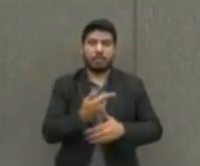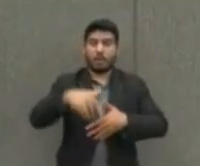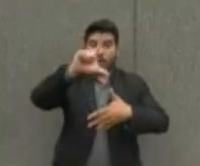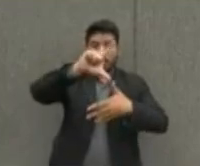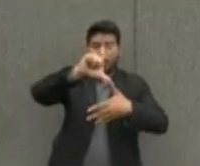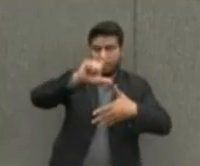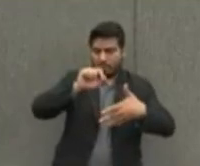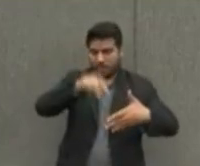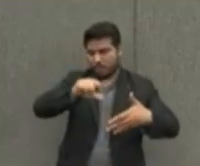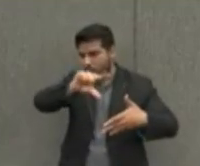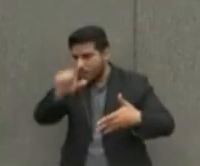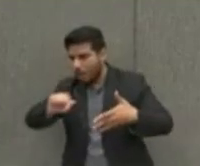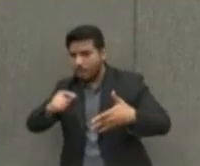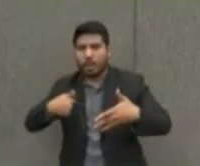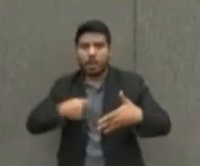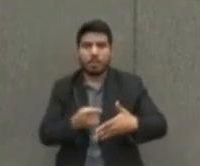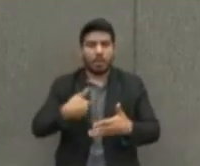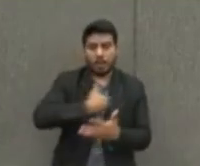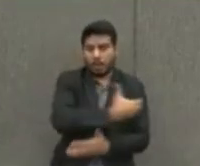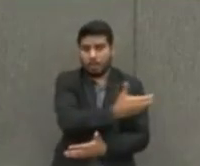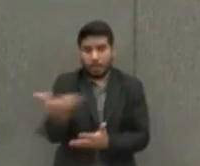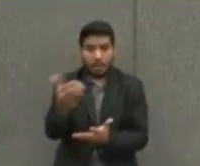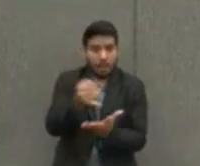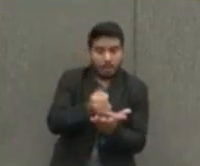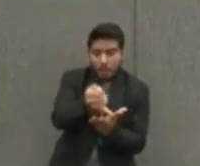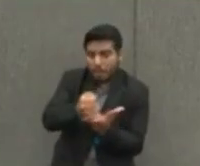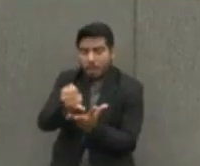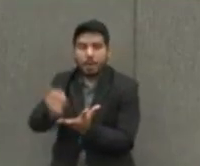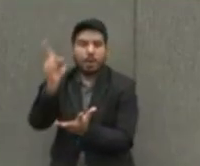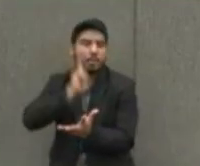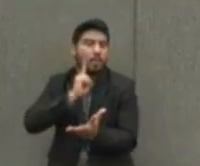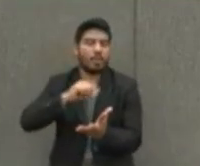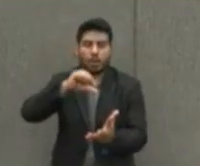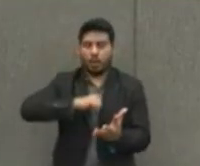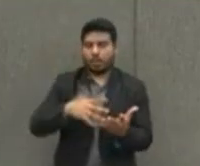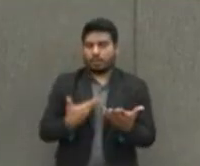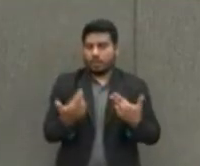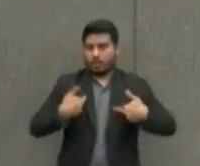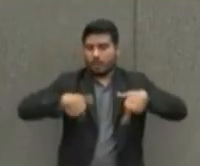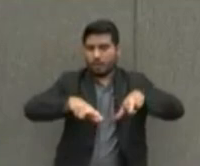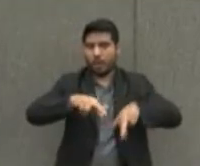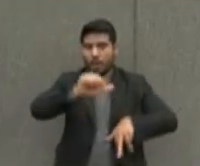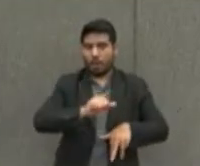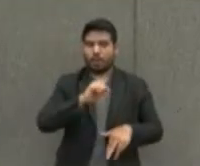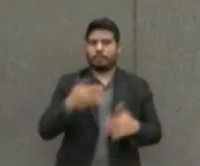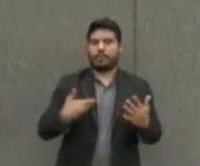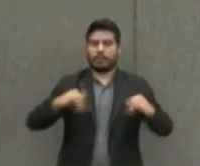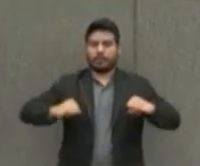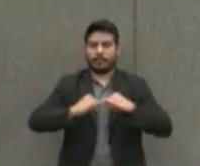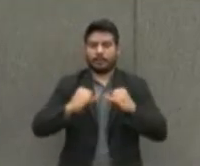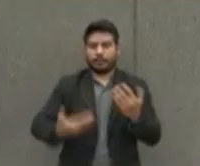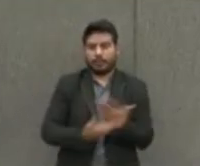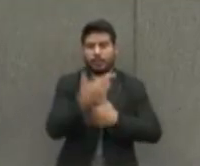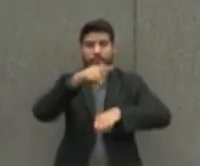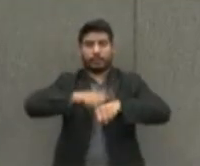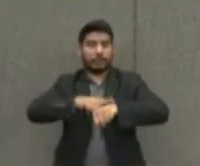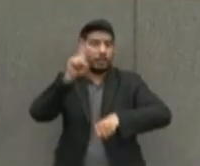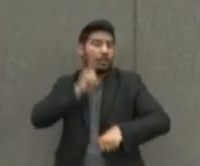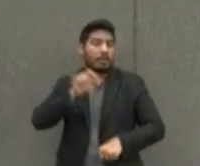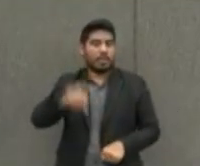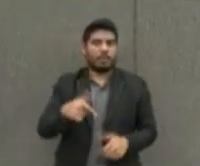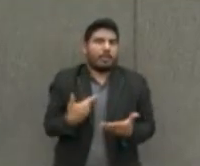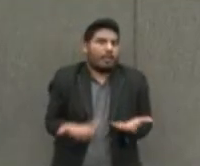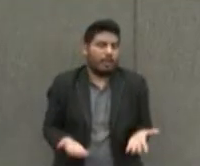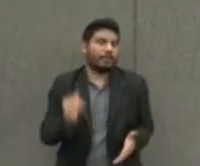latina y el caribe de onu mujeres del instituto de nacional de las mujeres y por supuesto del